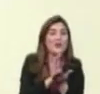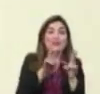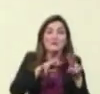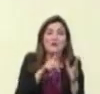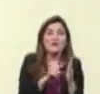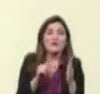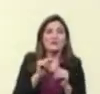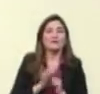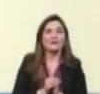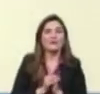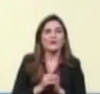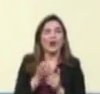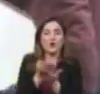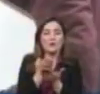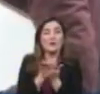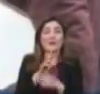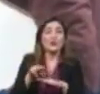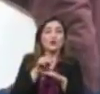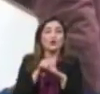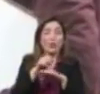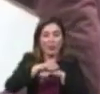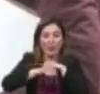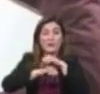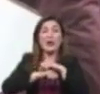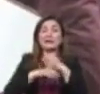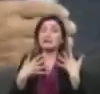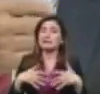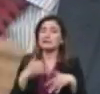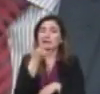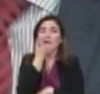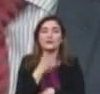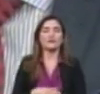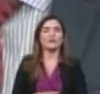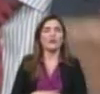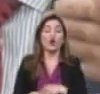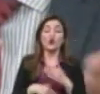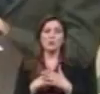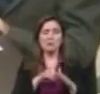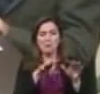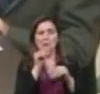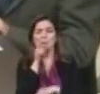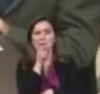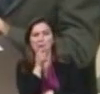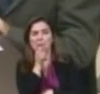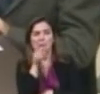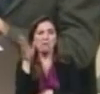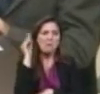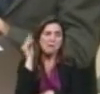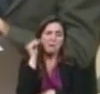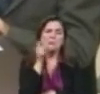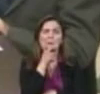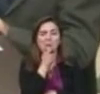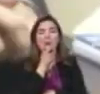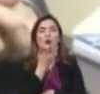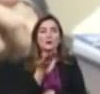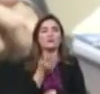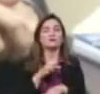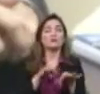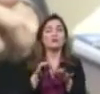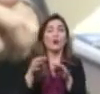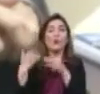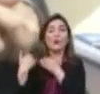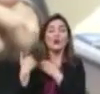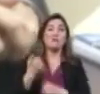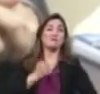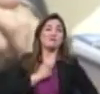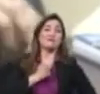de la economía nacional también. Los consejeros todos acogieron sus palabras y hablaron sobre la responsabilidad que pesa sobre sus hombros. Implica